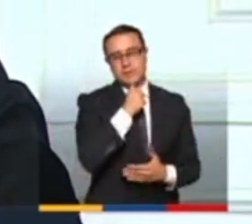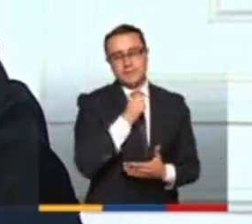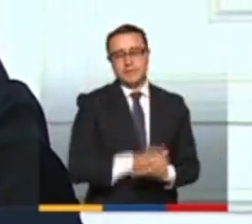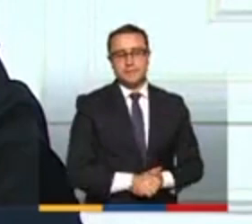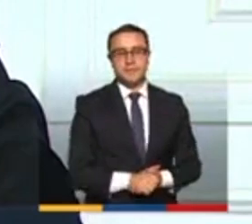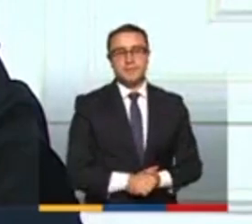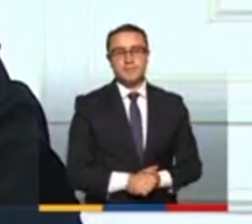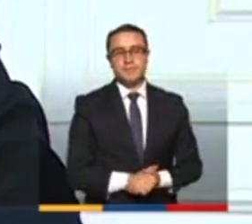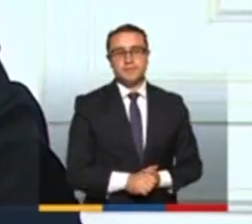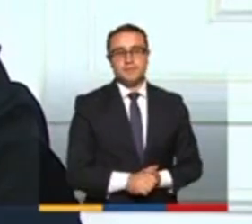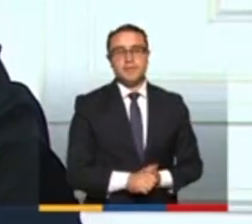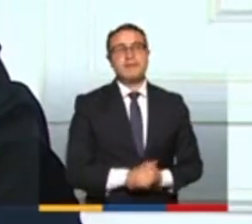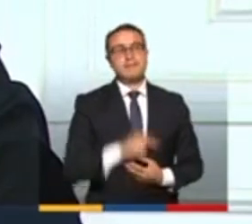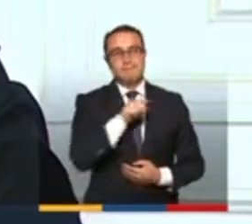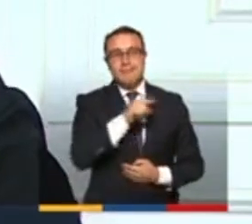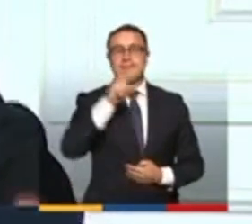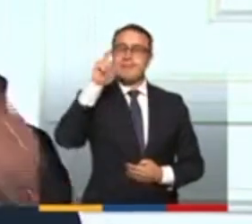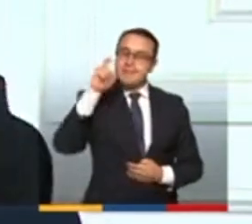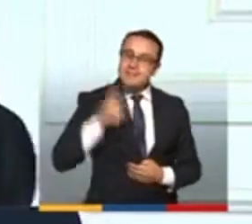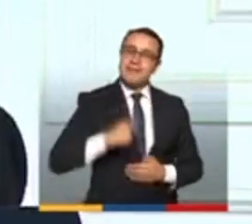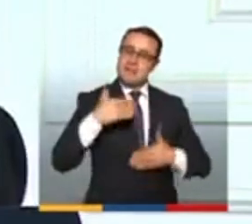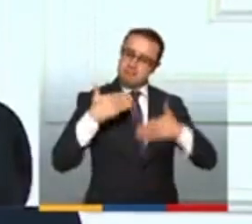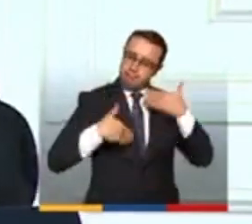En eso tenemos que avanzar.